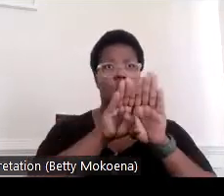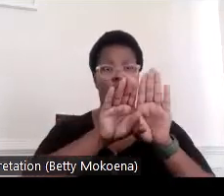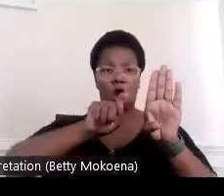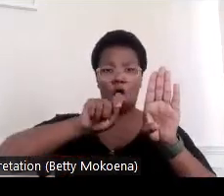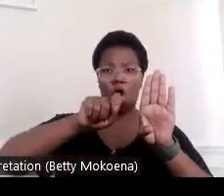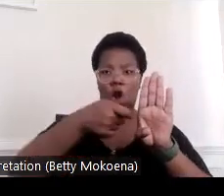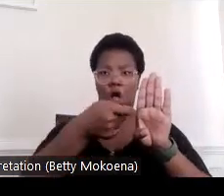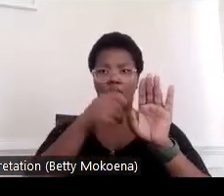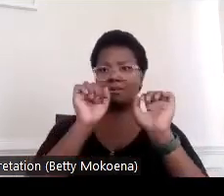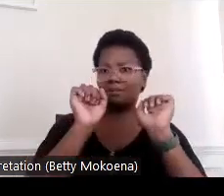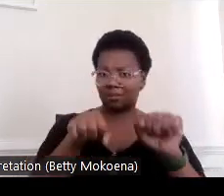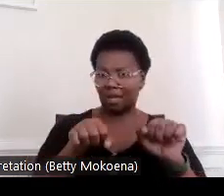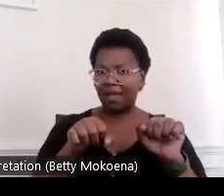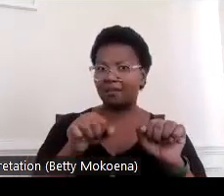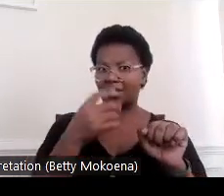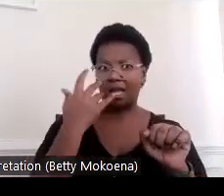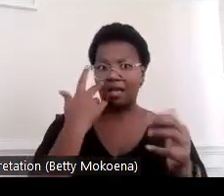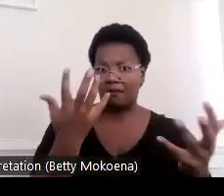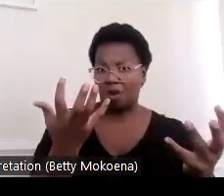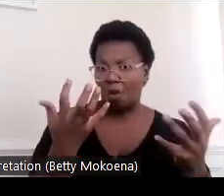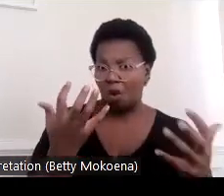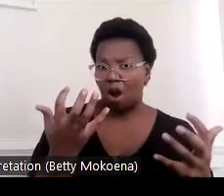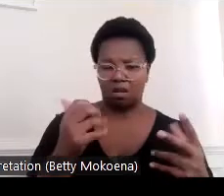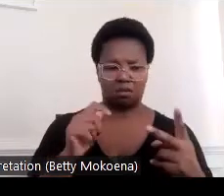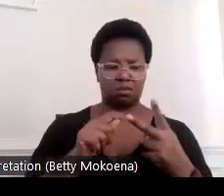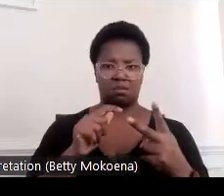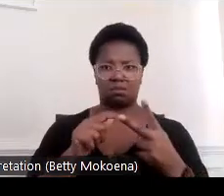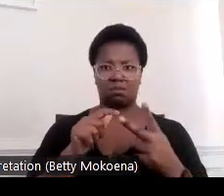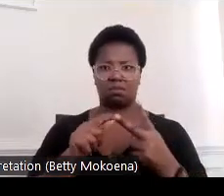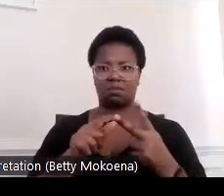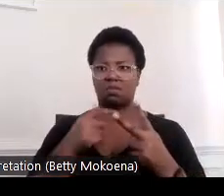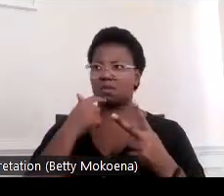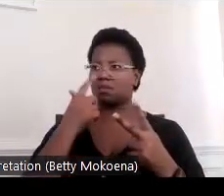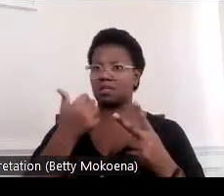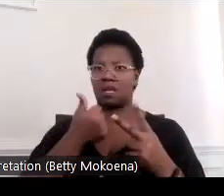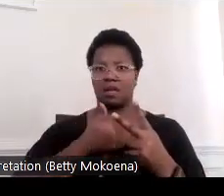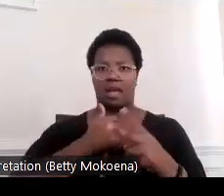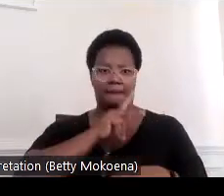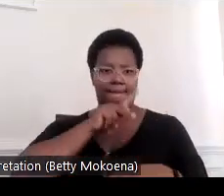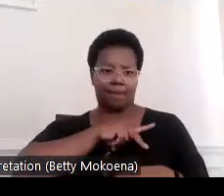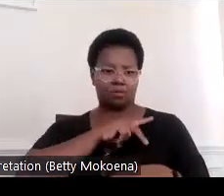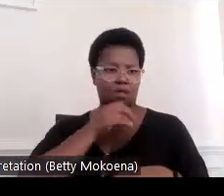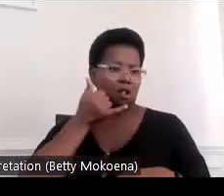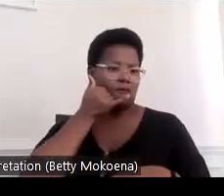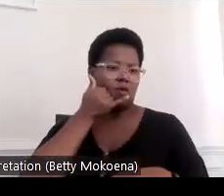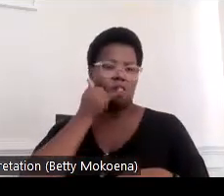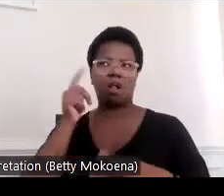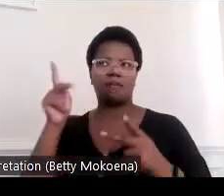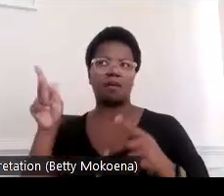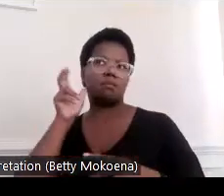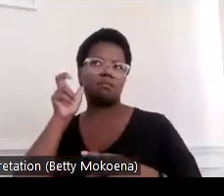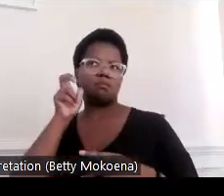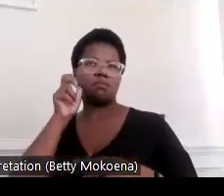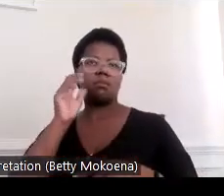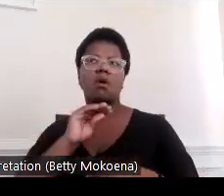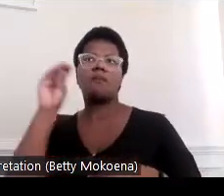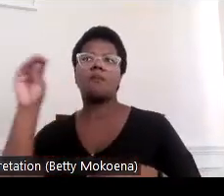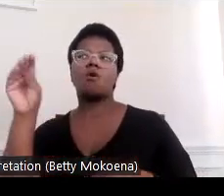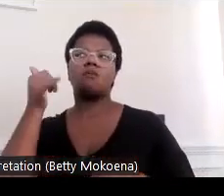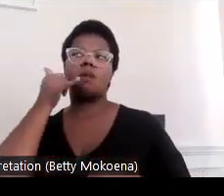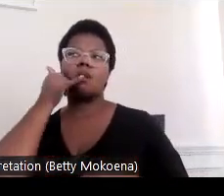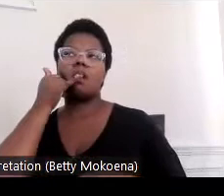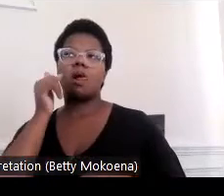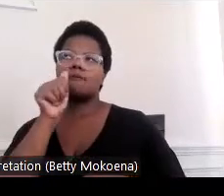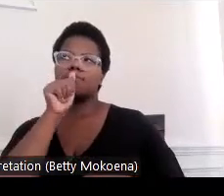la puerta desde su habitación o hasta trancarlo asegurarlo verdad dónde pueden responder una llamada confidencial si